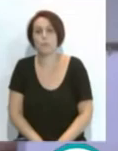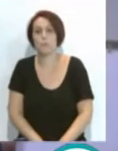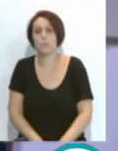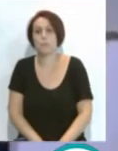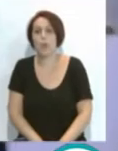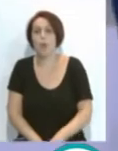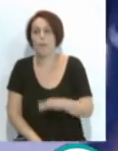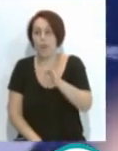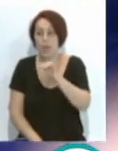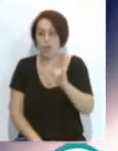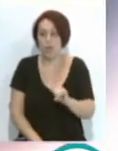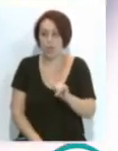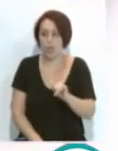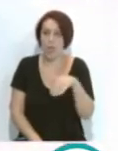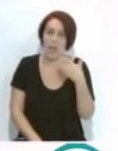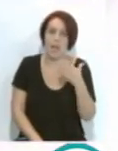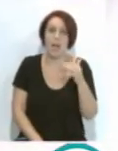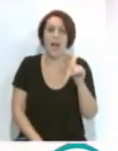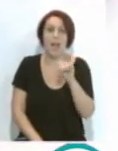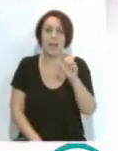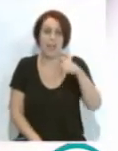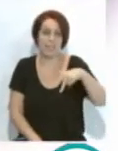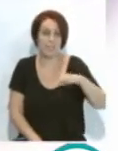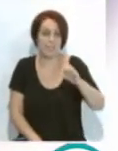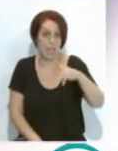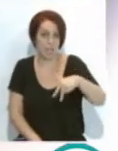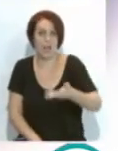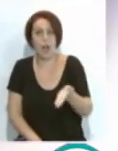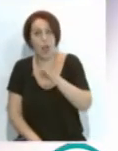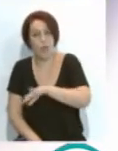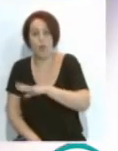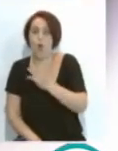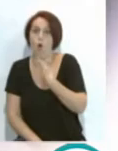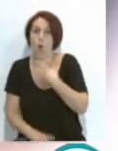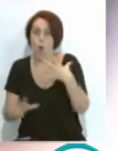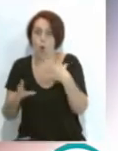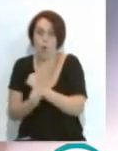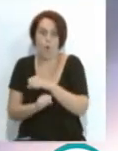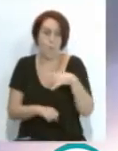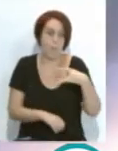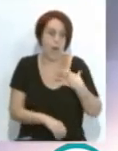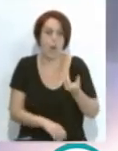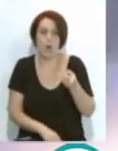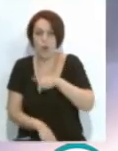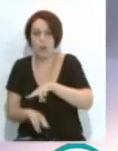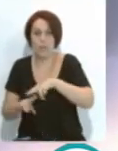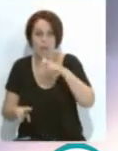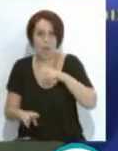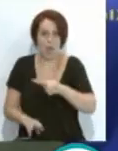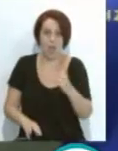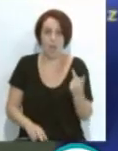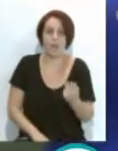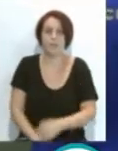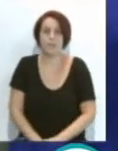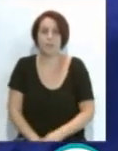Ale Fernández por un lado con Jensen y al lado totalmente oscuro el blanco y el negro, o sea que estamos justamente en la